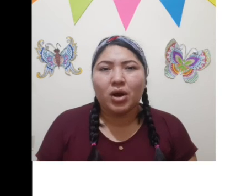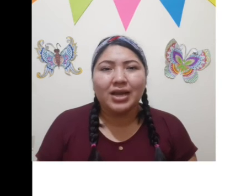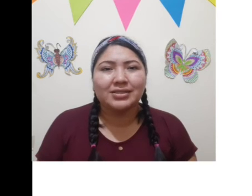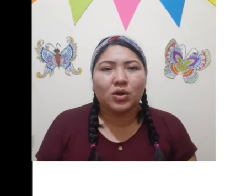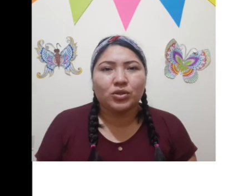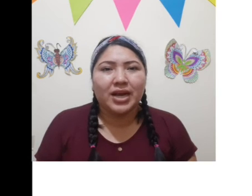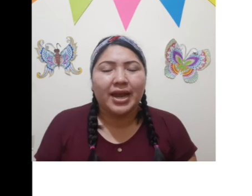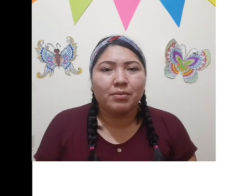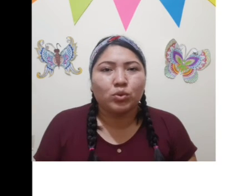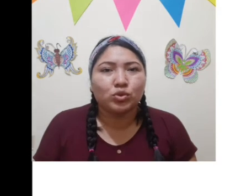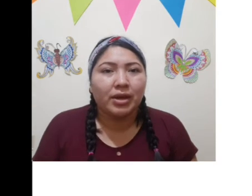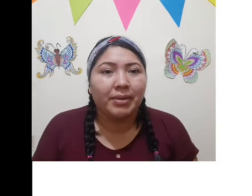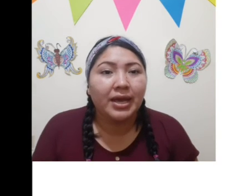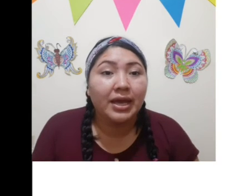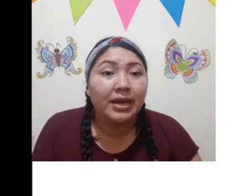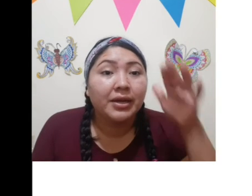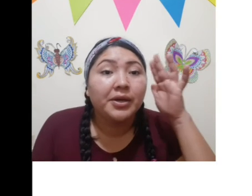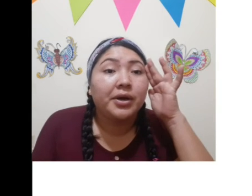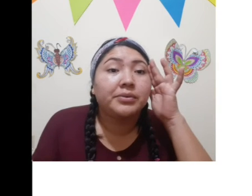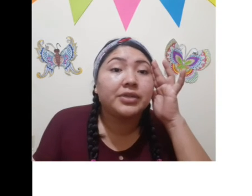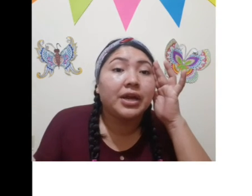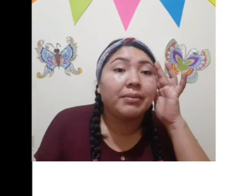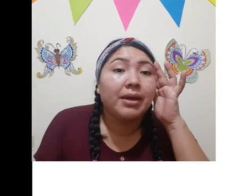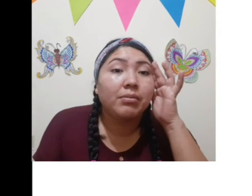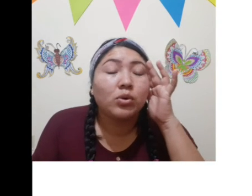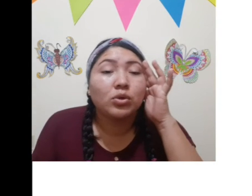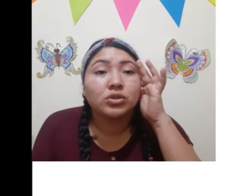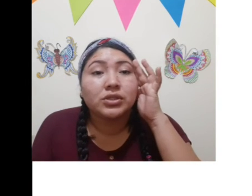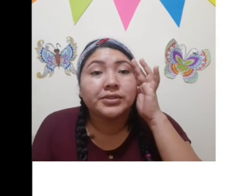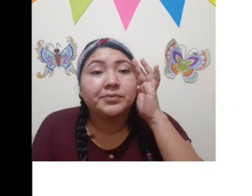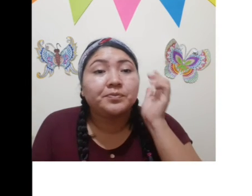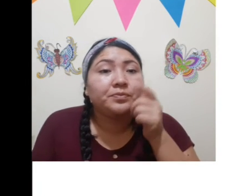que busca les encontraremos saber observemos